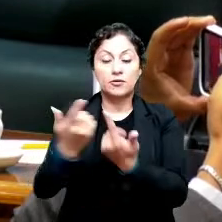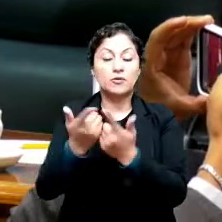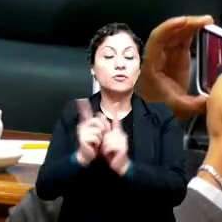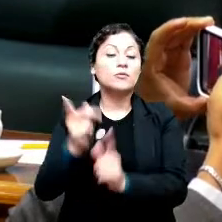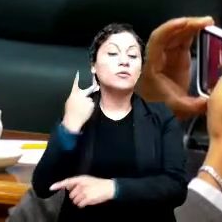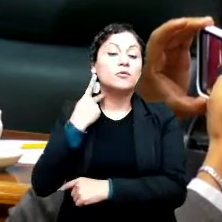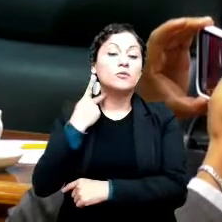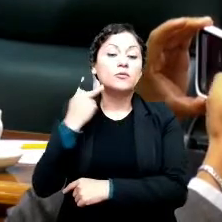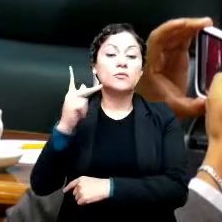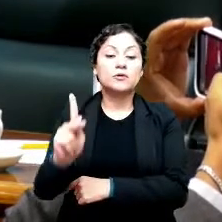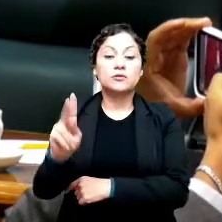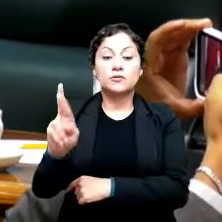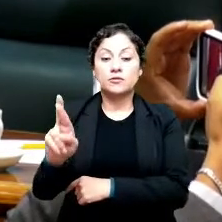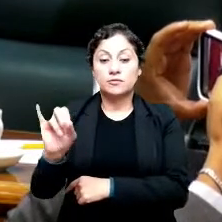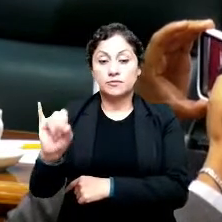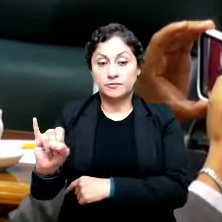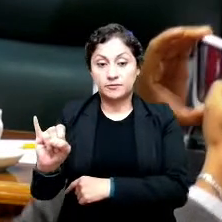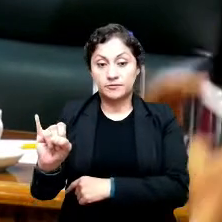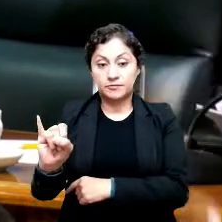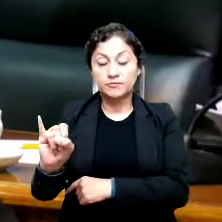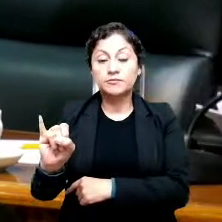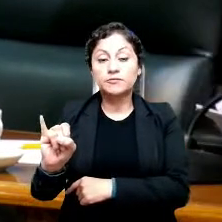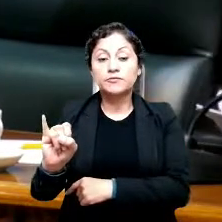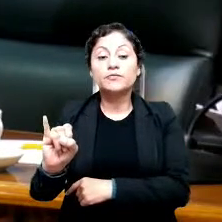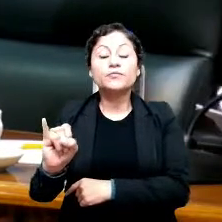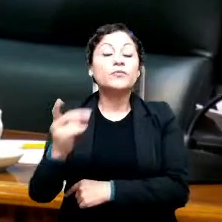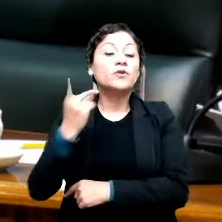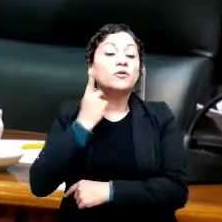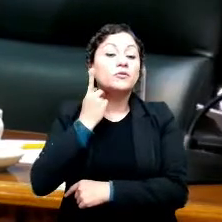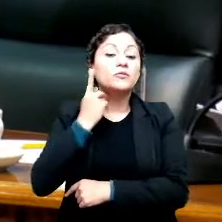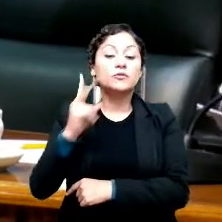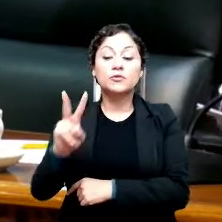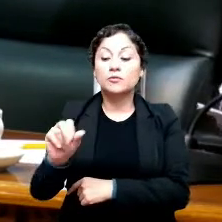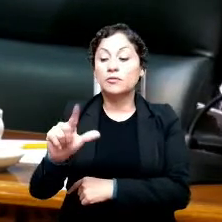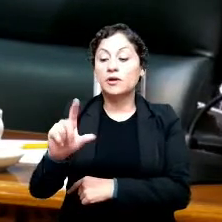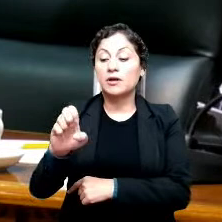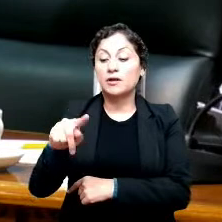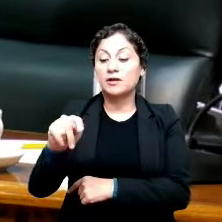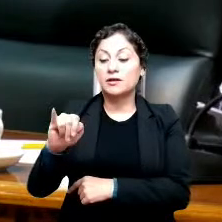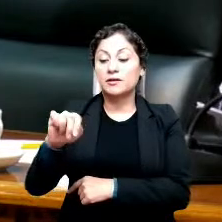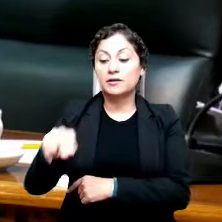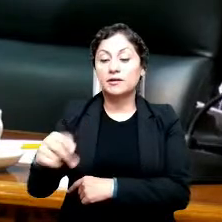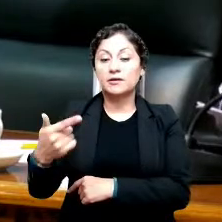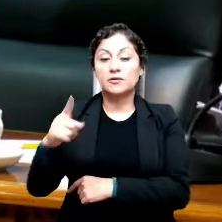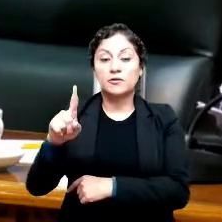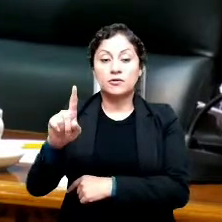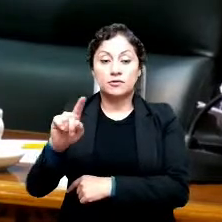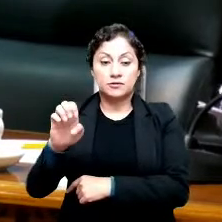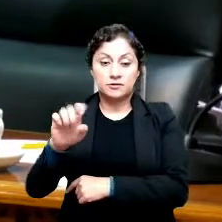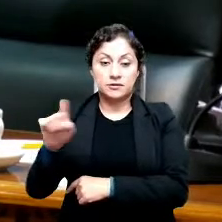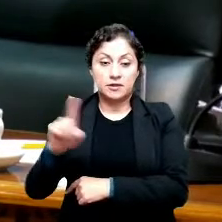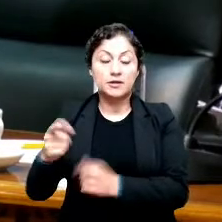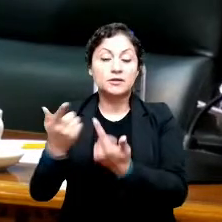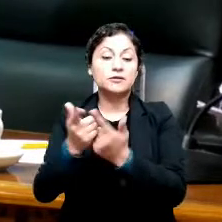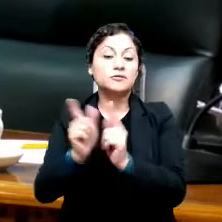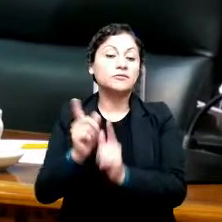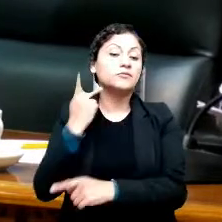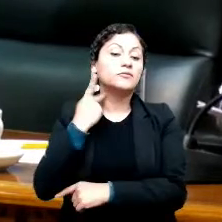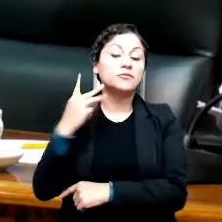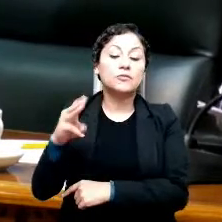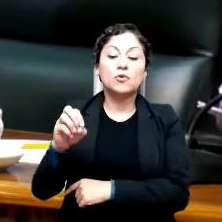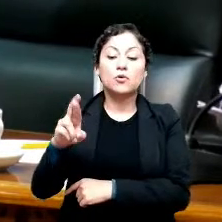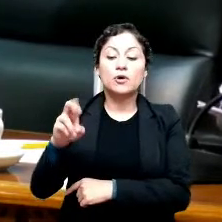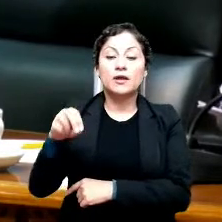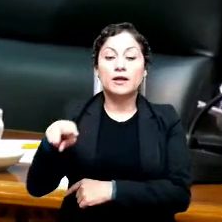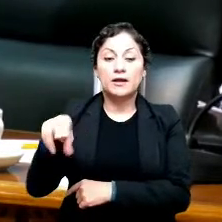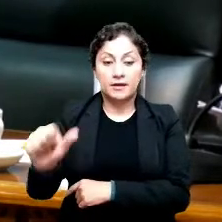Partido Revolucionario Institucional. Diputado Valentín González Bautista, Grupo Parlamentario del Partido de Morena.